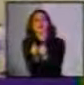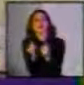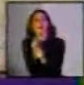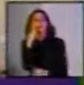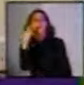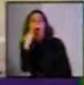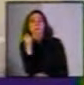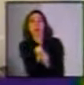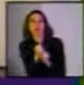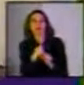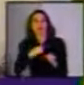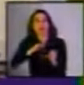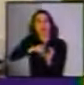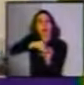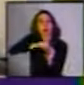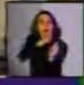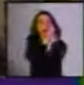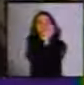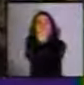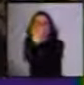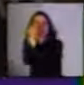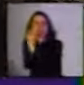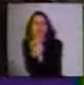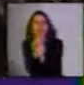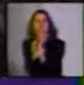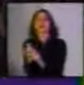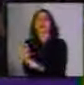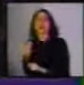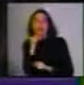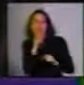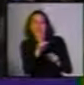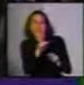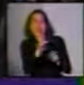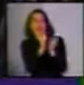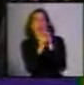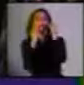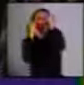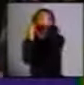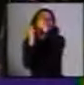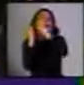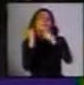soy un artesano, soy maestro artesano. Esta teníamos que cambiarle todas las facciones.